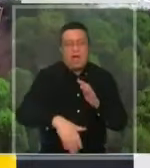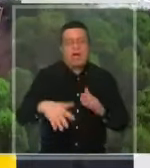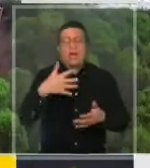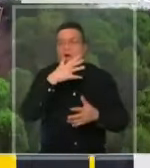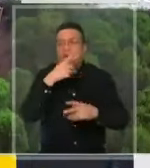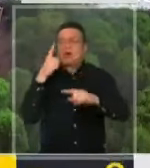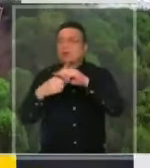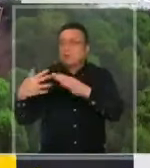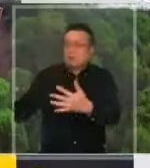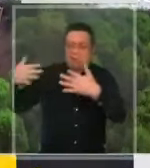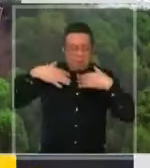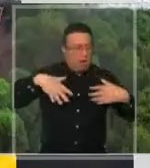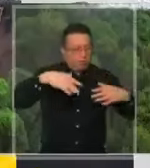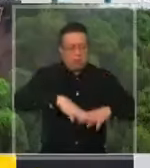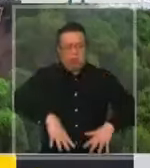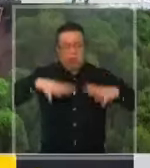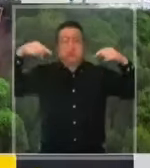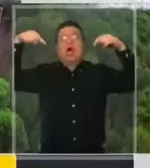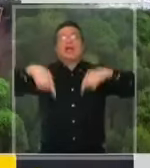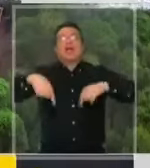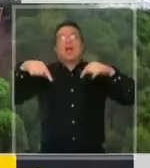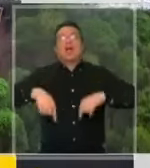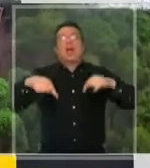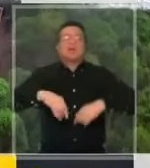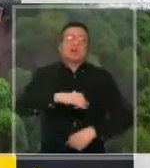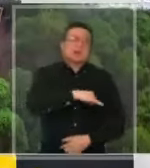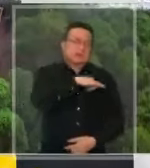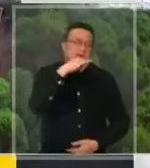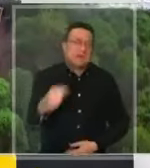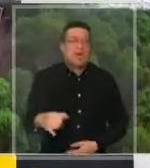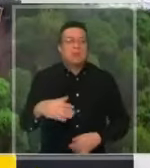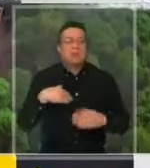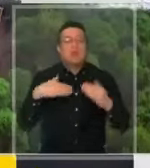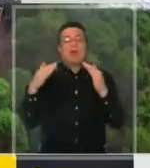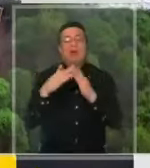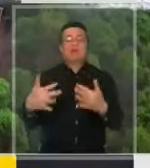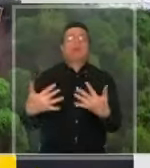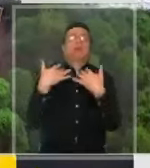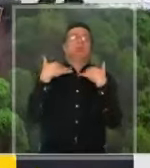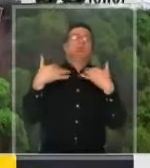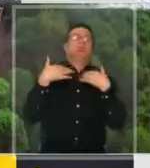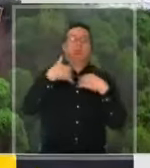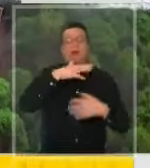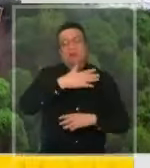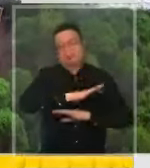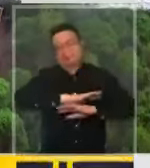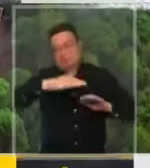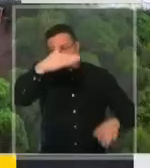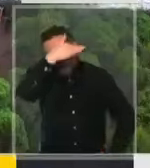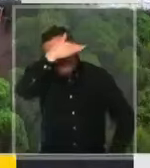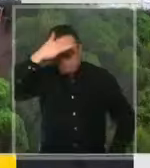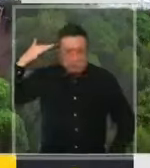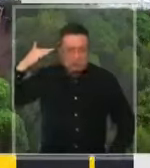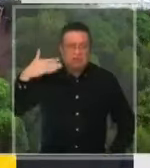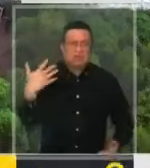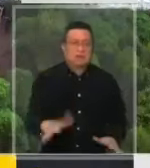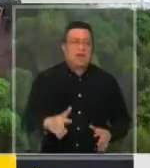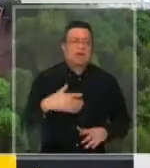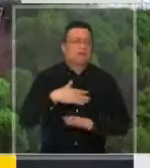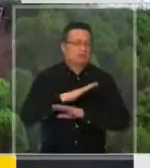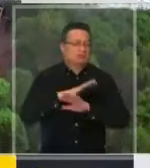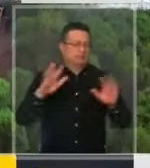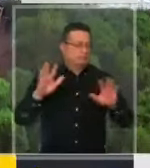todo lo que ha bajado y se acumula aquí. Y sobre todo que entra dentro de la vivienda. Es terrible la situación. Terrible, terrible la situación